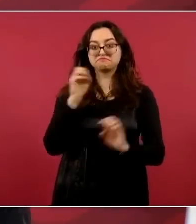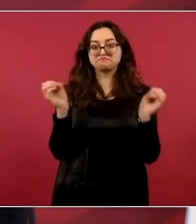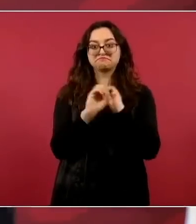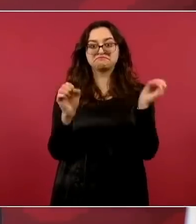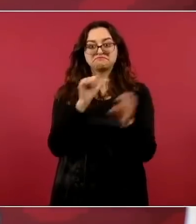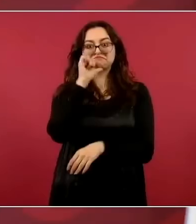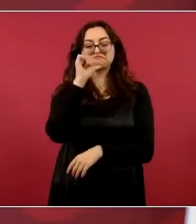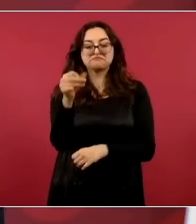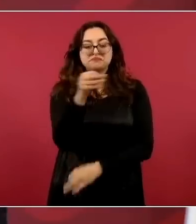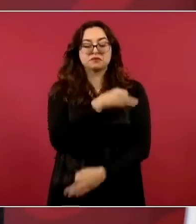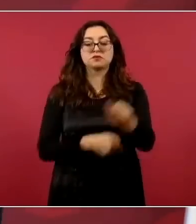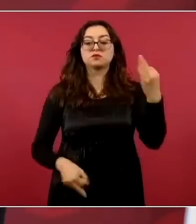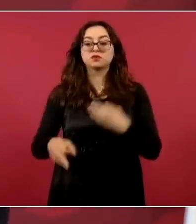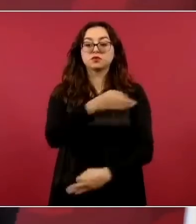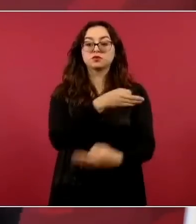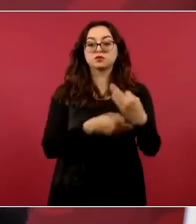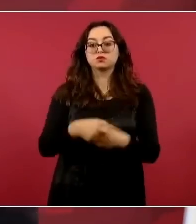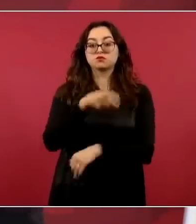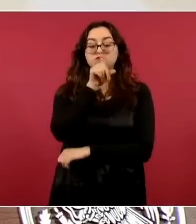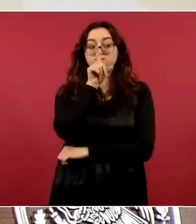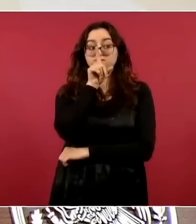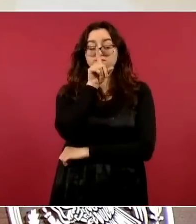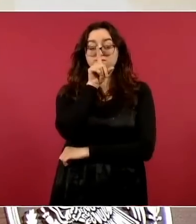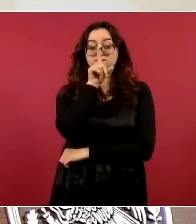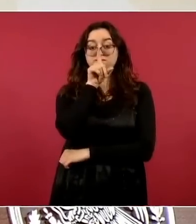Todos eran claro.